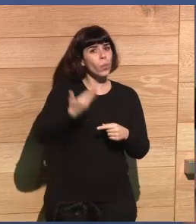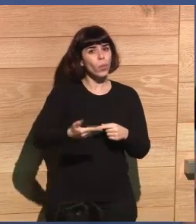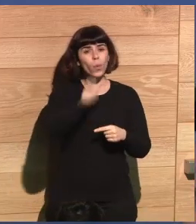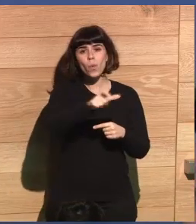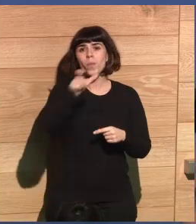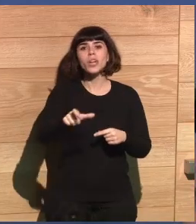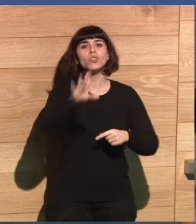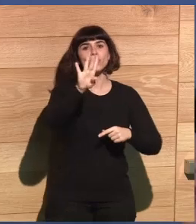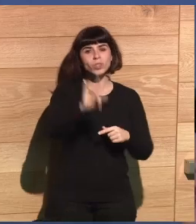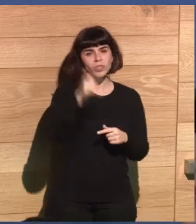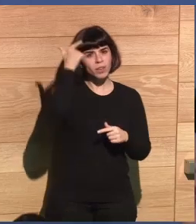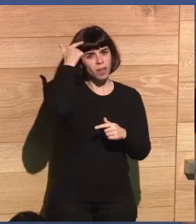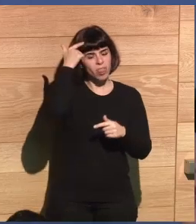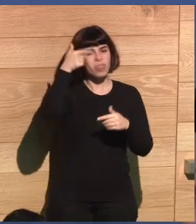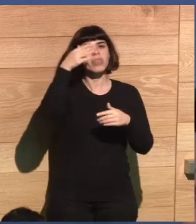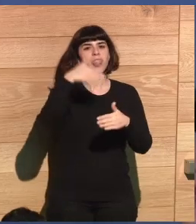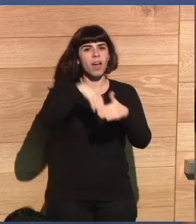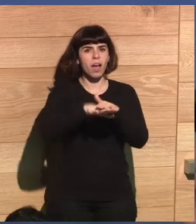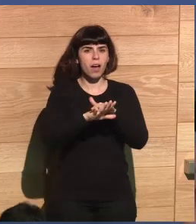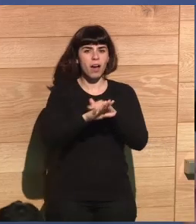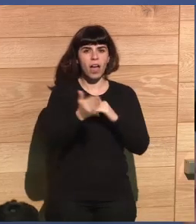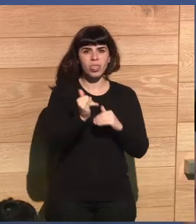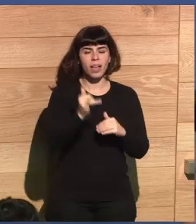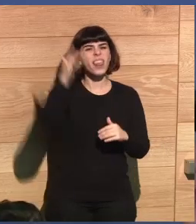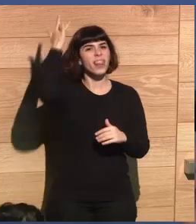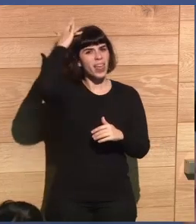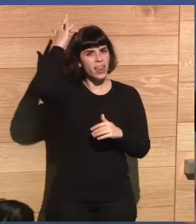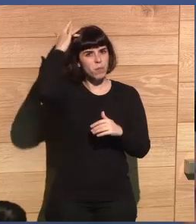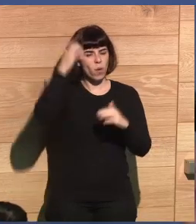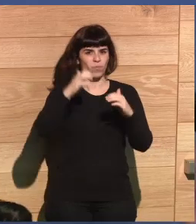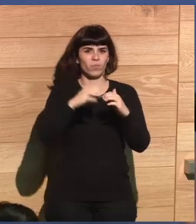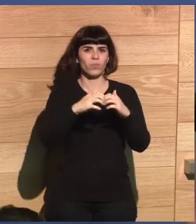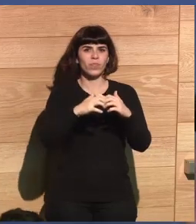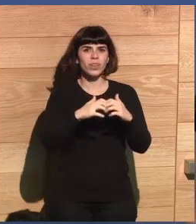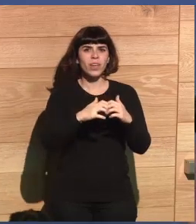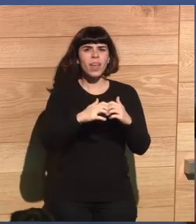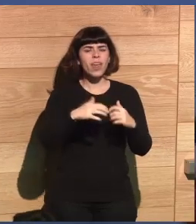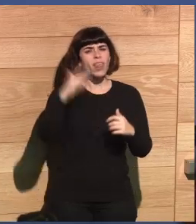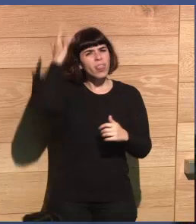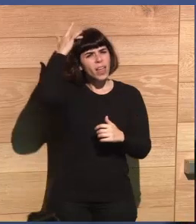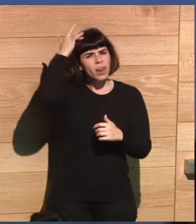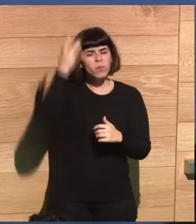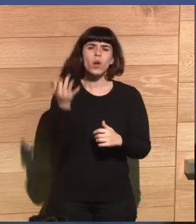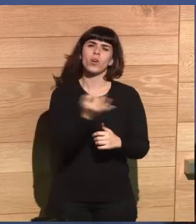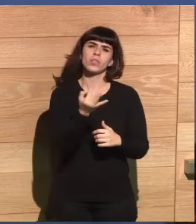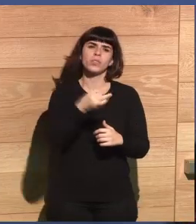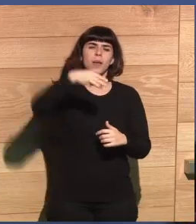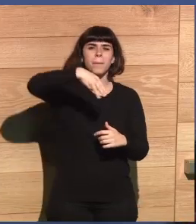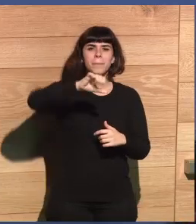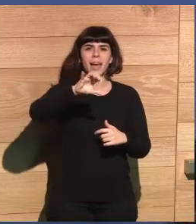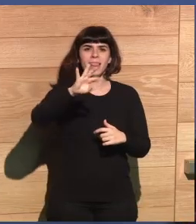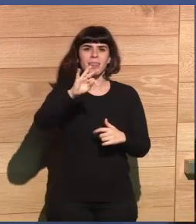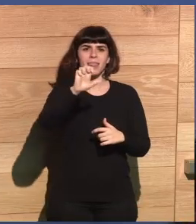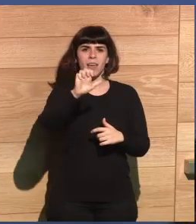humanos tenemos dentro de la cabeza: el cerebro. ¿Qué sería eso del cerebro? Maite sintió